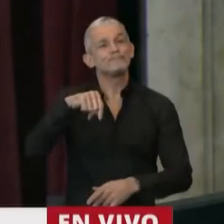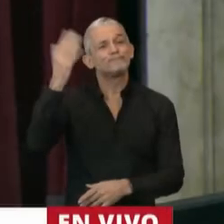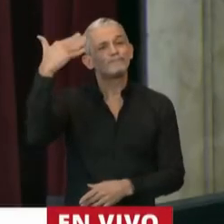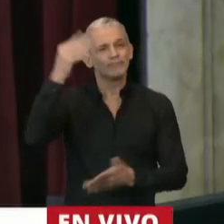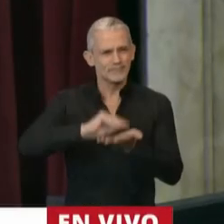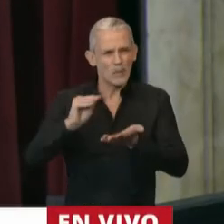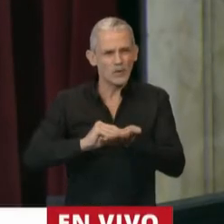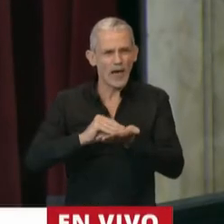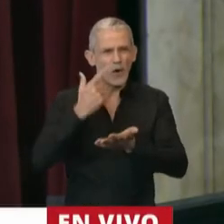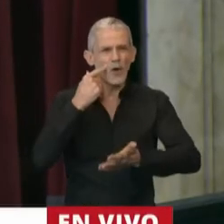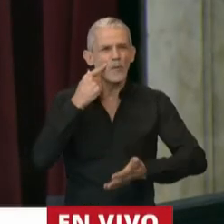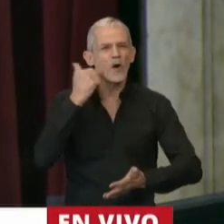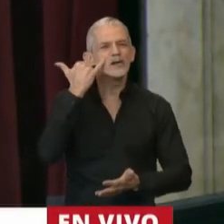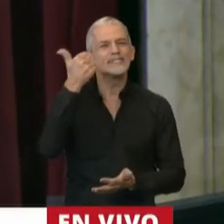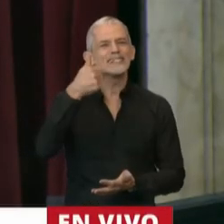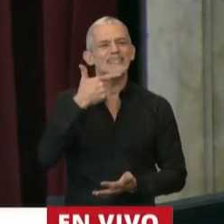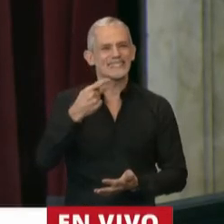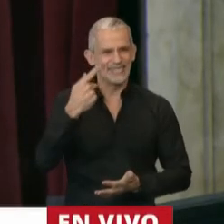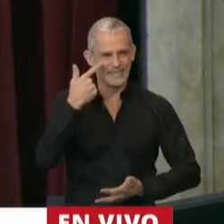Tiene la palabra el diputado Hugo Yasky.